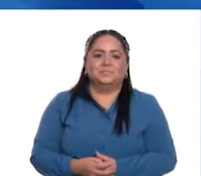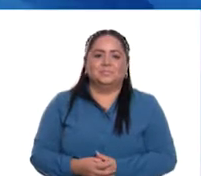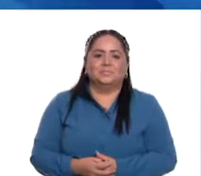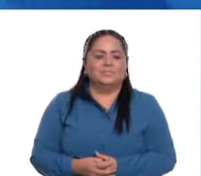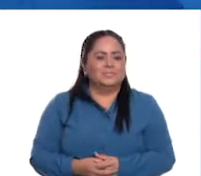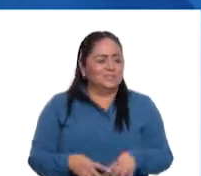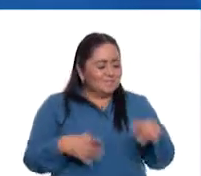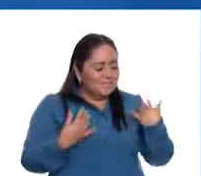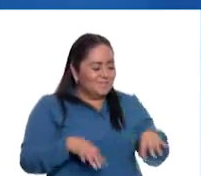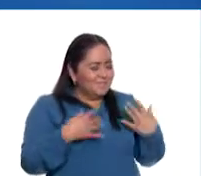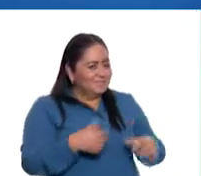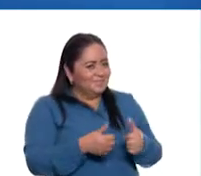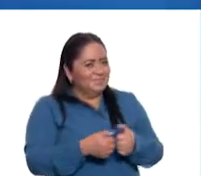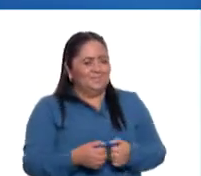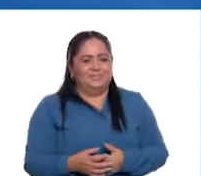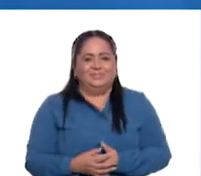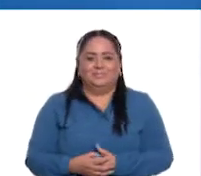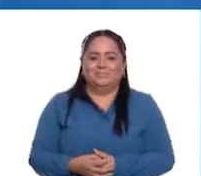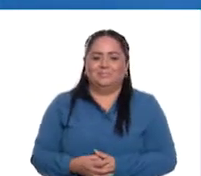¡Guau!